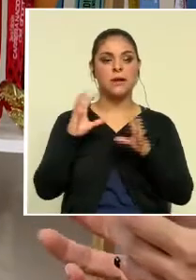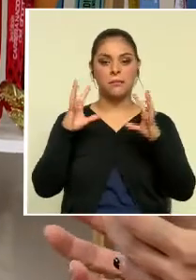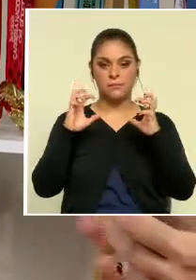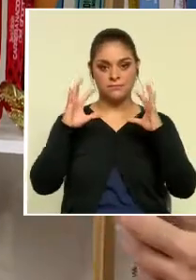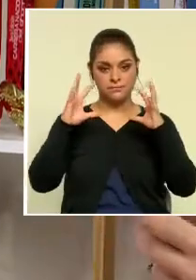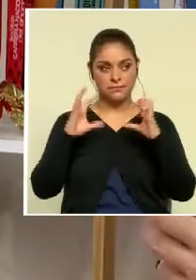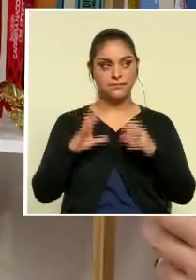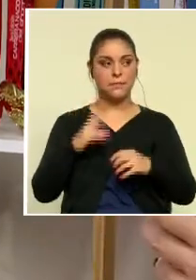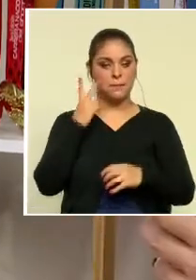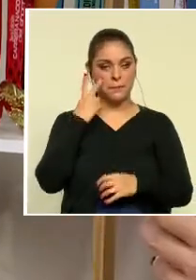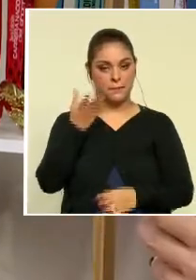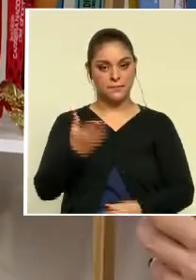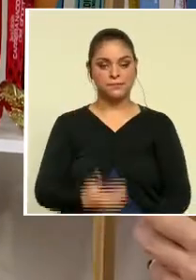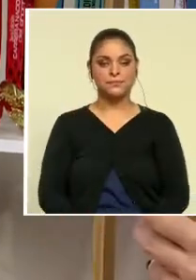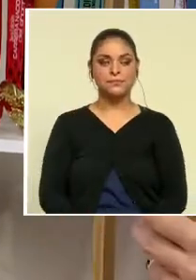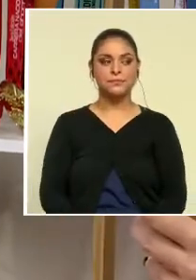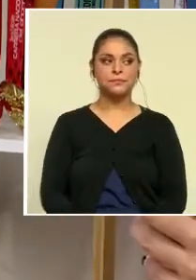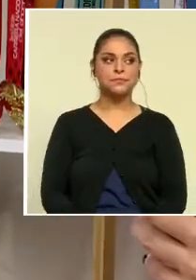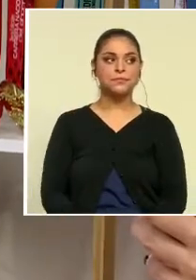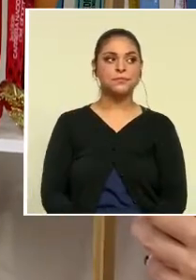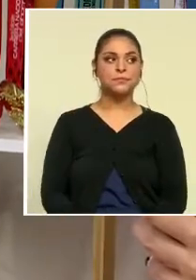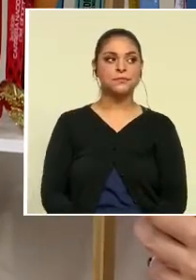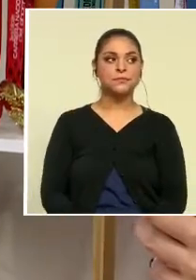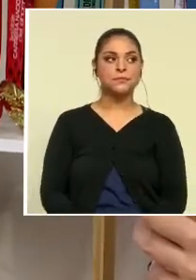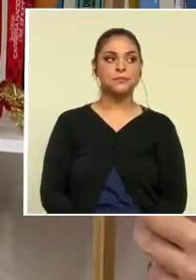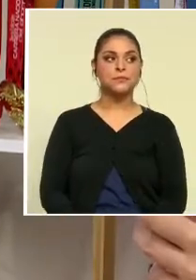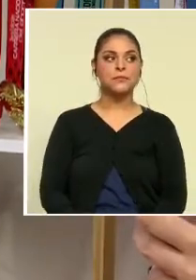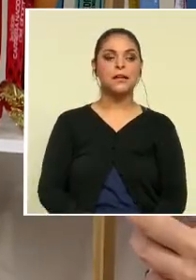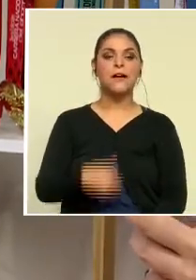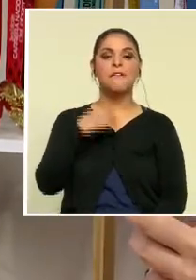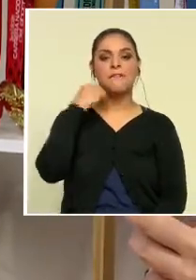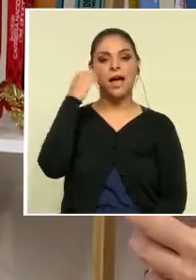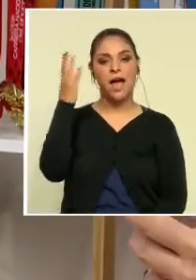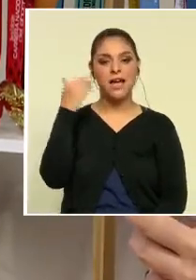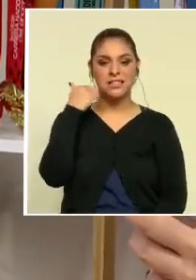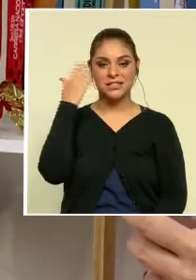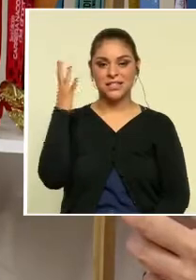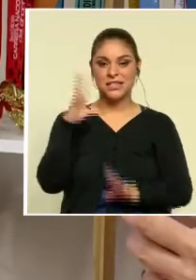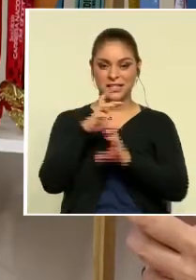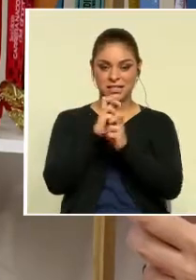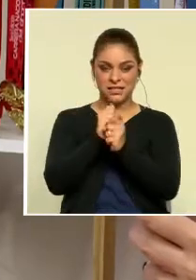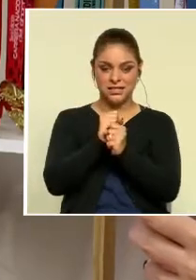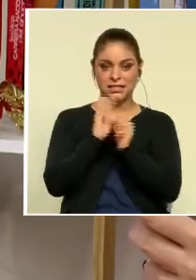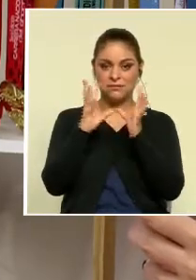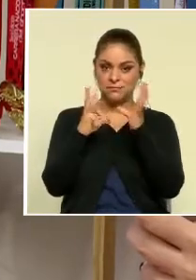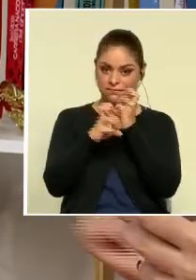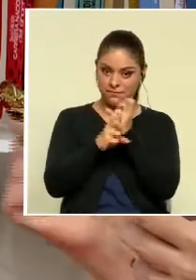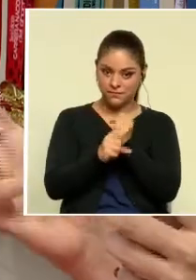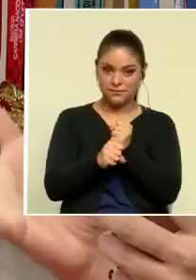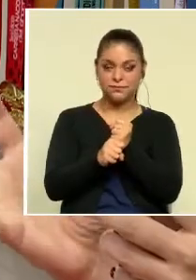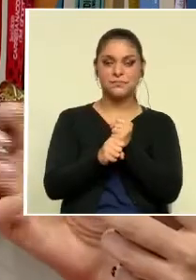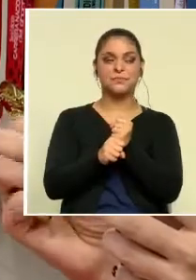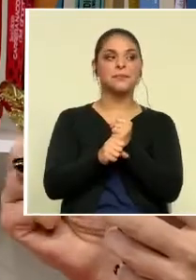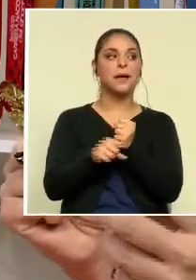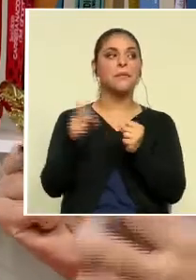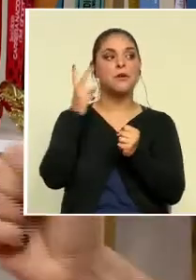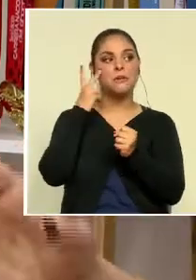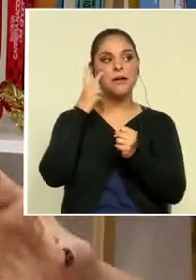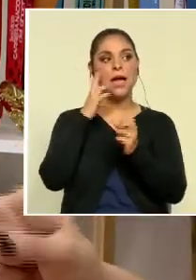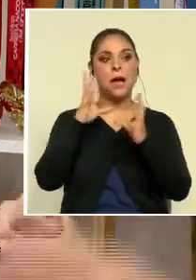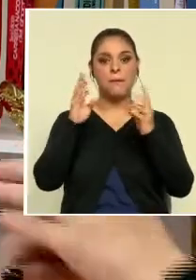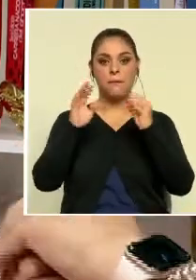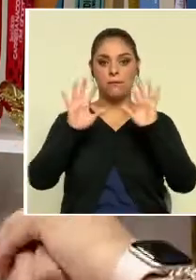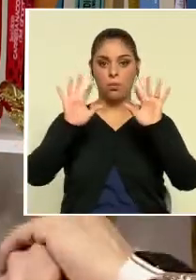equipo me resultó demasiado para ver el mundo demasiado fácil pero mira el movimiento que